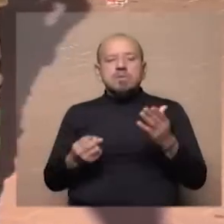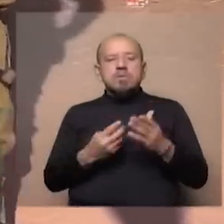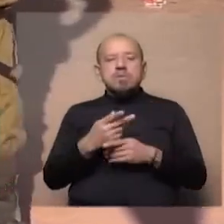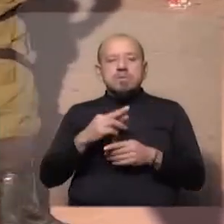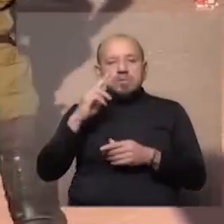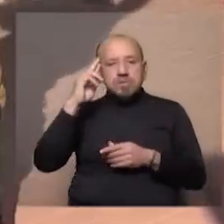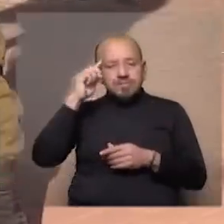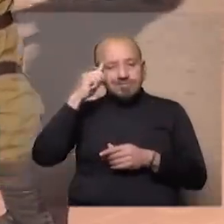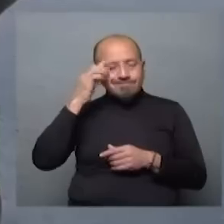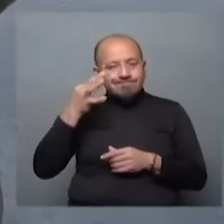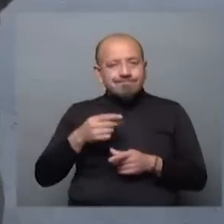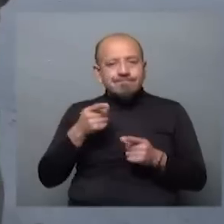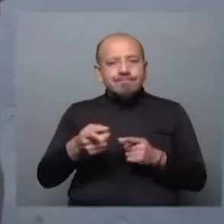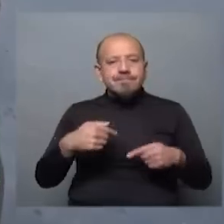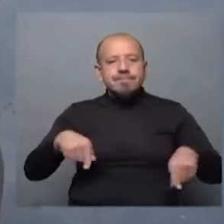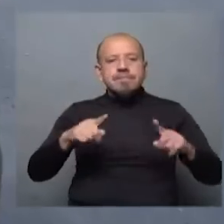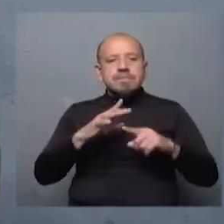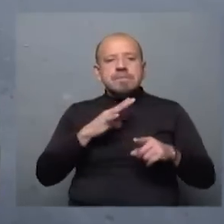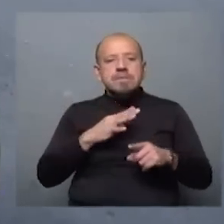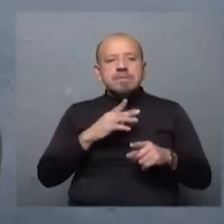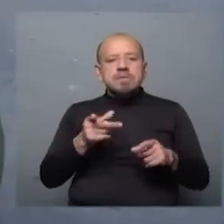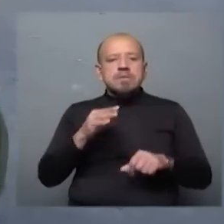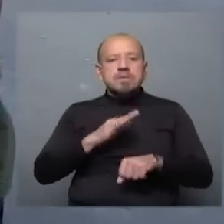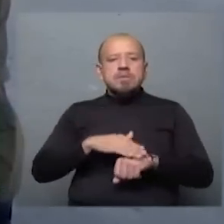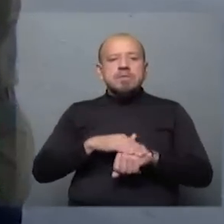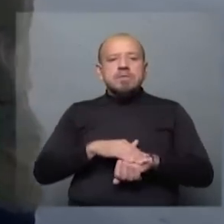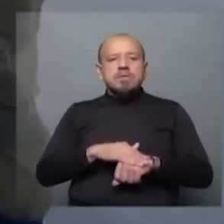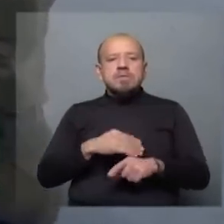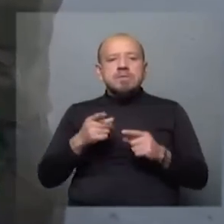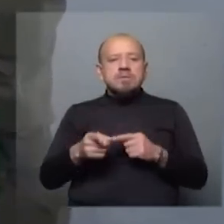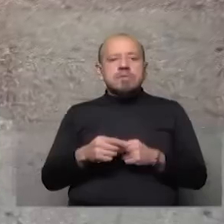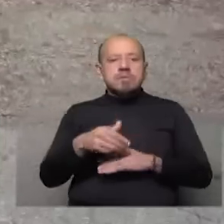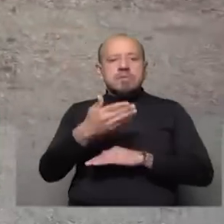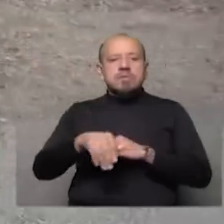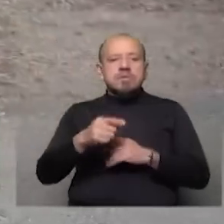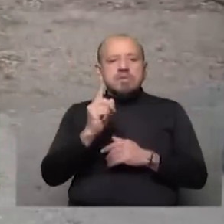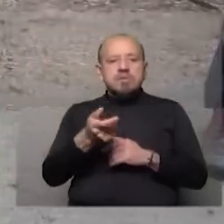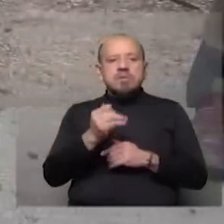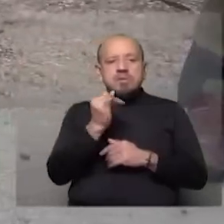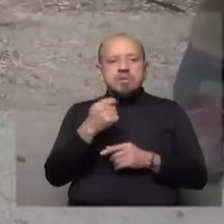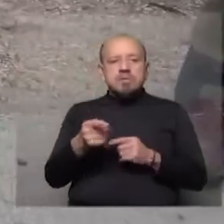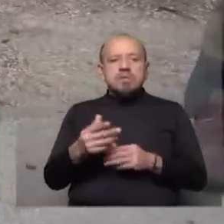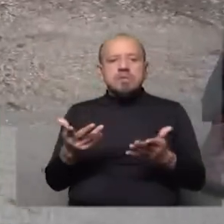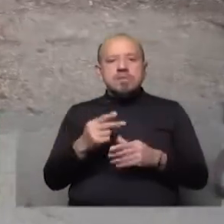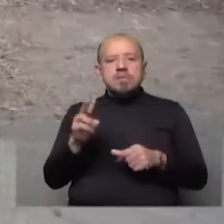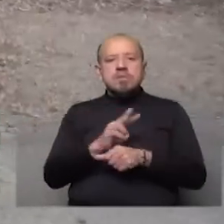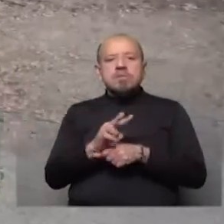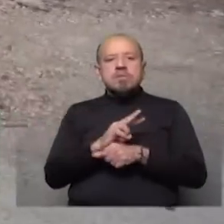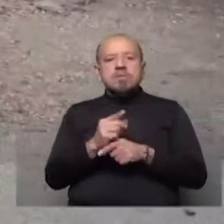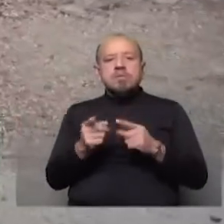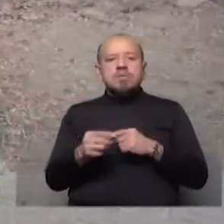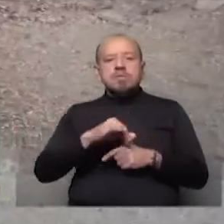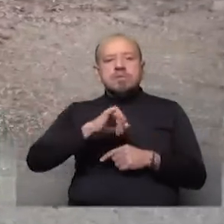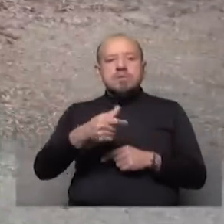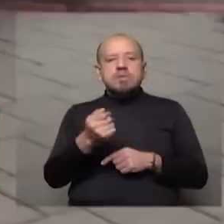seguridad para sus ciudadanos y quedará eximido de responsabilidades sobre la franja de gaza controlada actualmente por el grupo terrorista destino